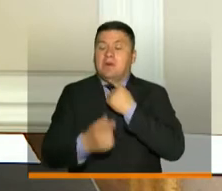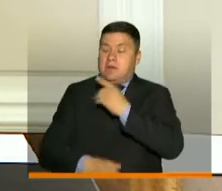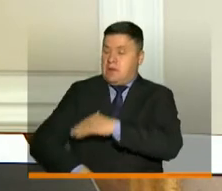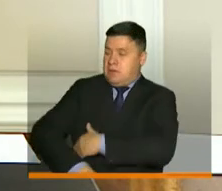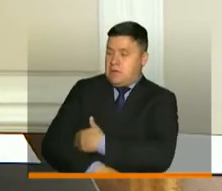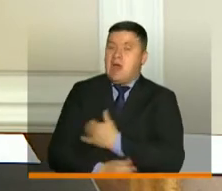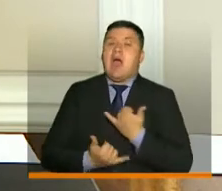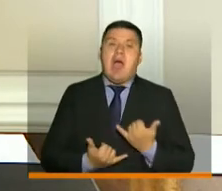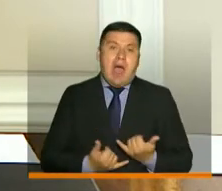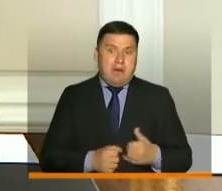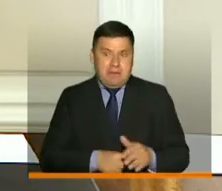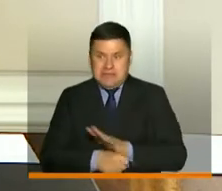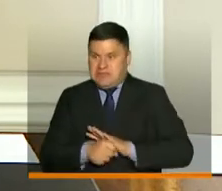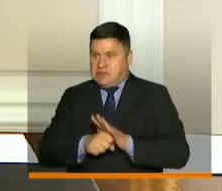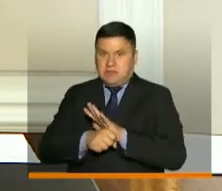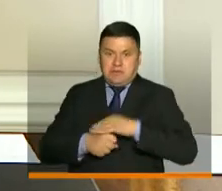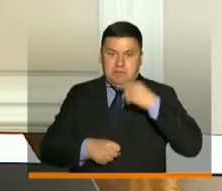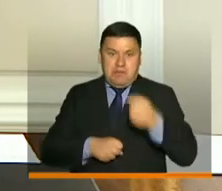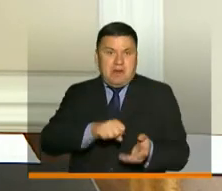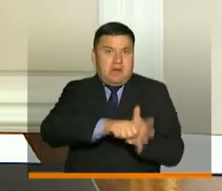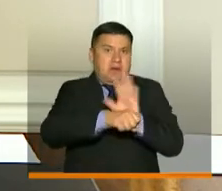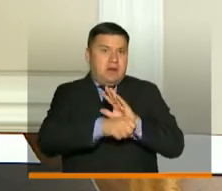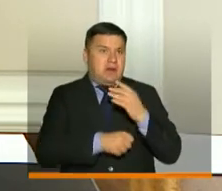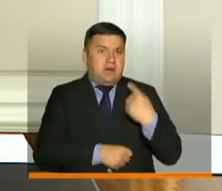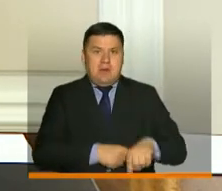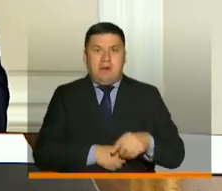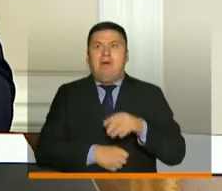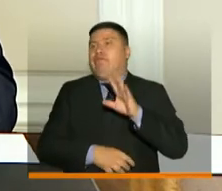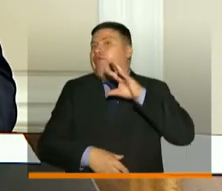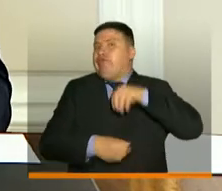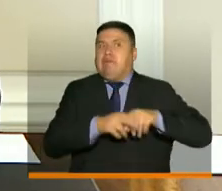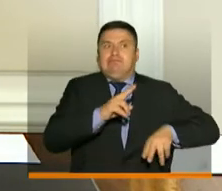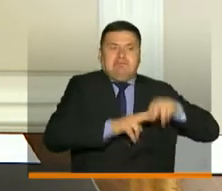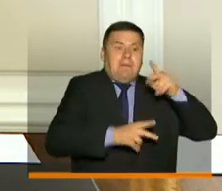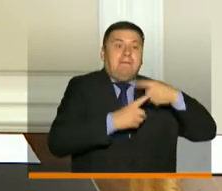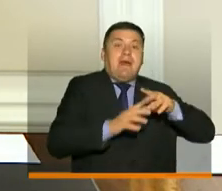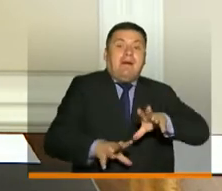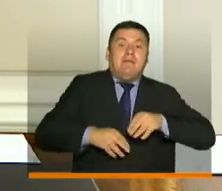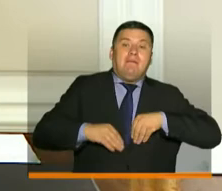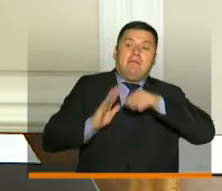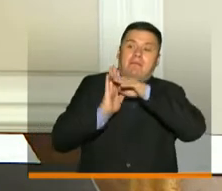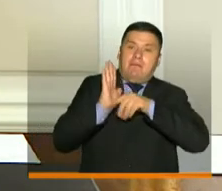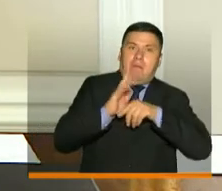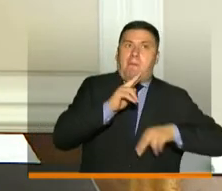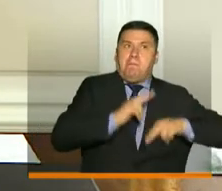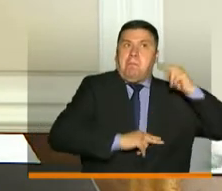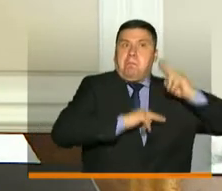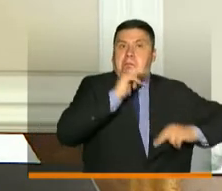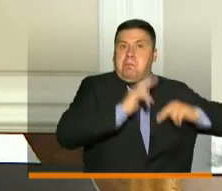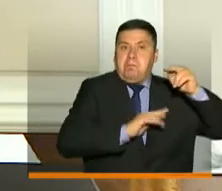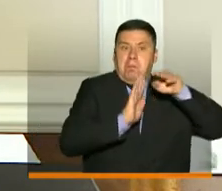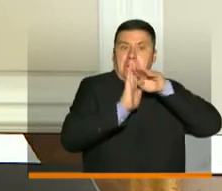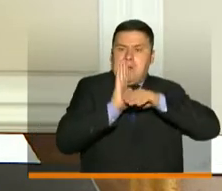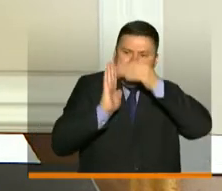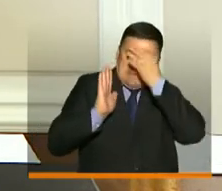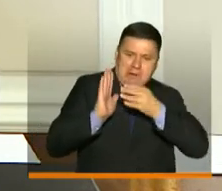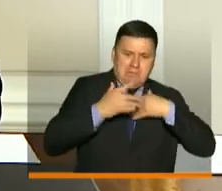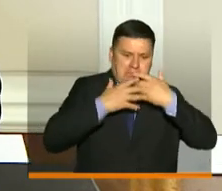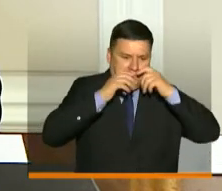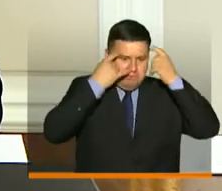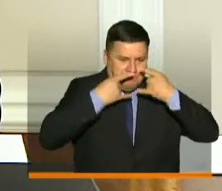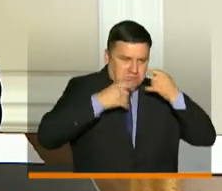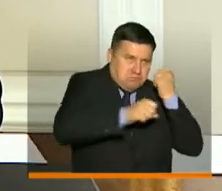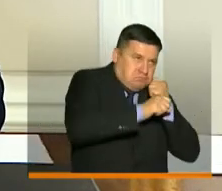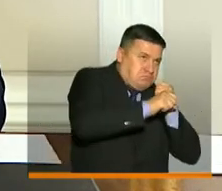ministra, aún en medio de esta pandemia y con protocolos de bioseguridad se ha avanzado en estas obras, en muchos municipios del país